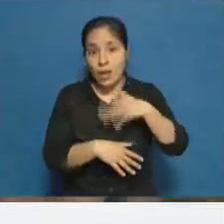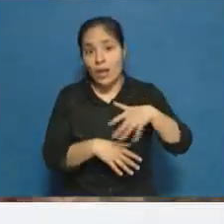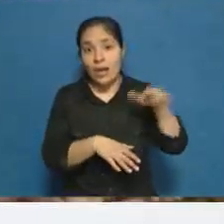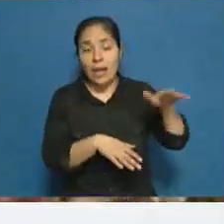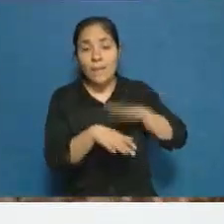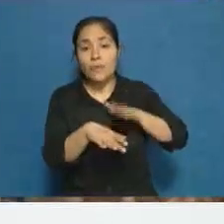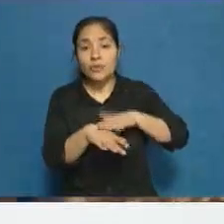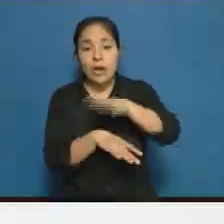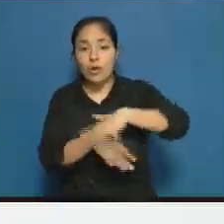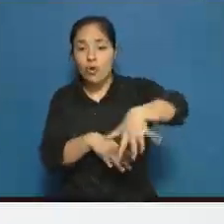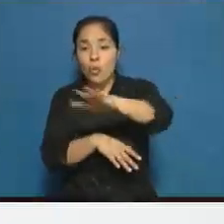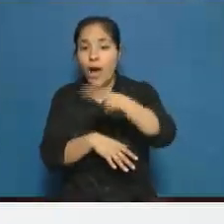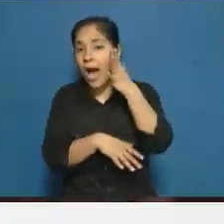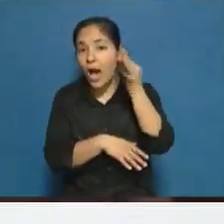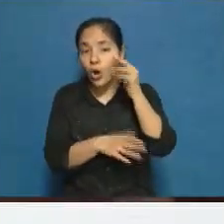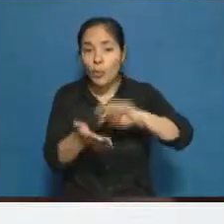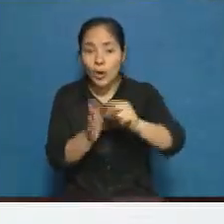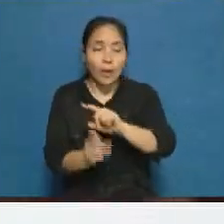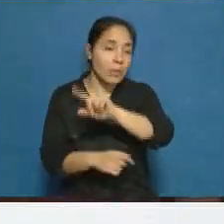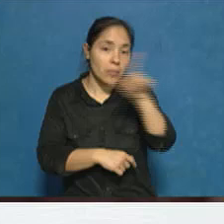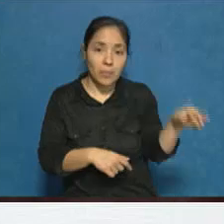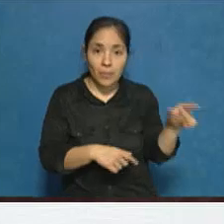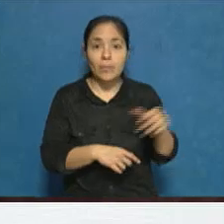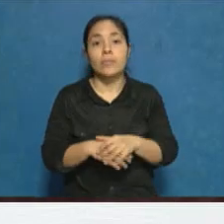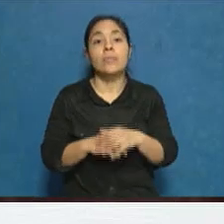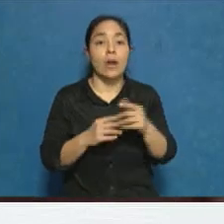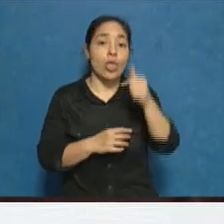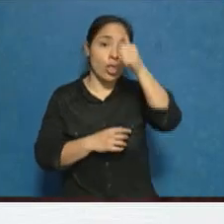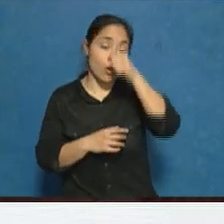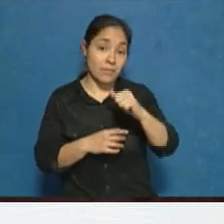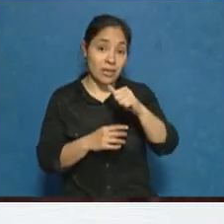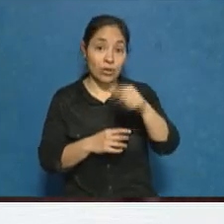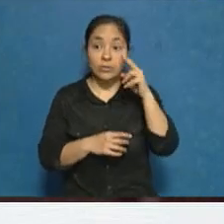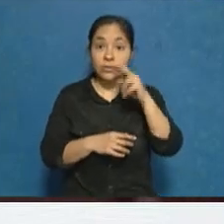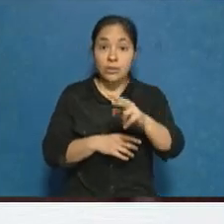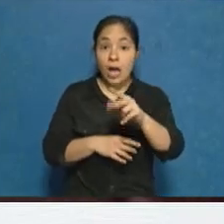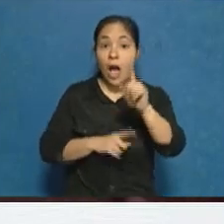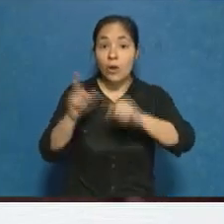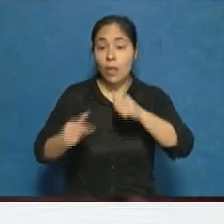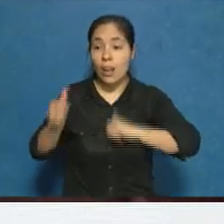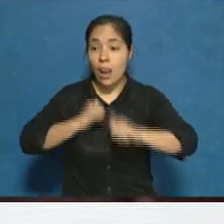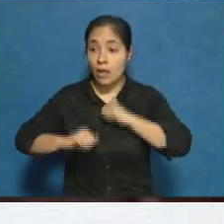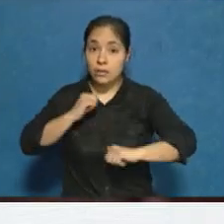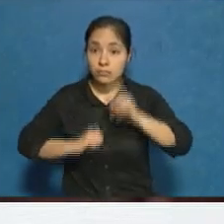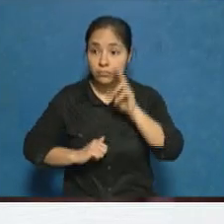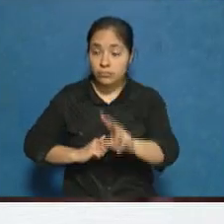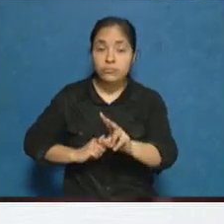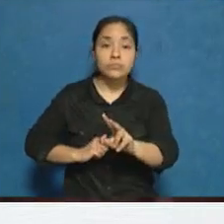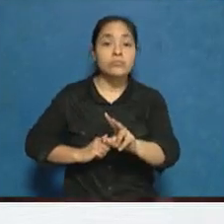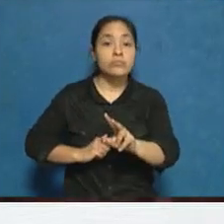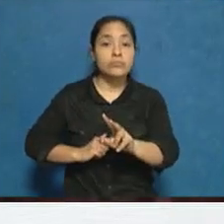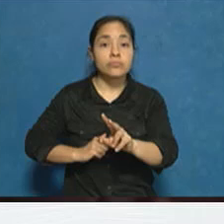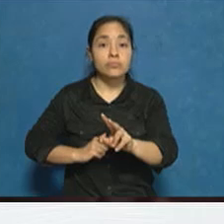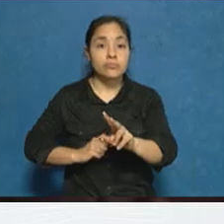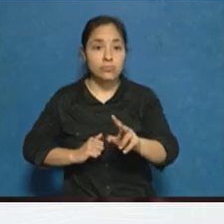militar. Y bueno, en ocasiones del día domingo vi a algunos chicos que estaban lastimados y vi a derecha,